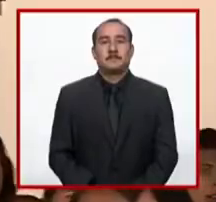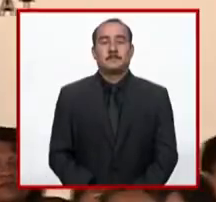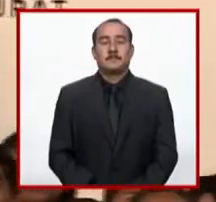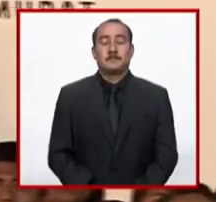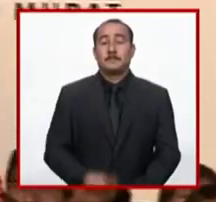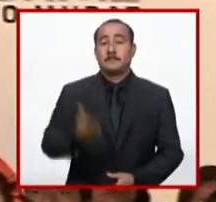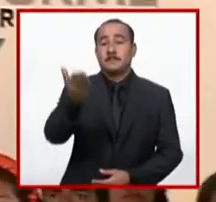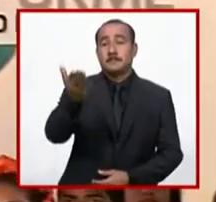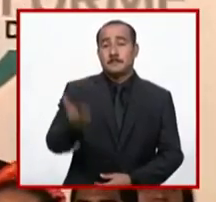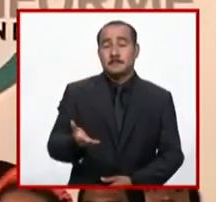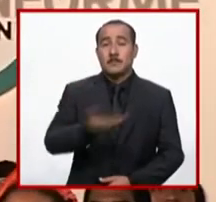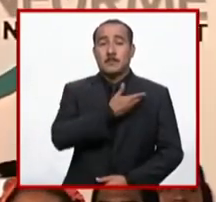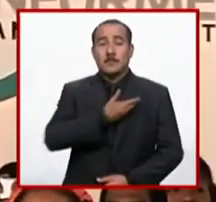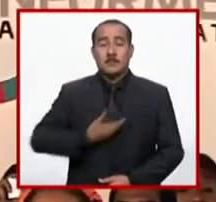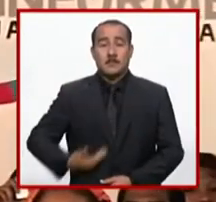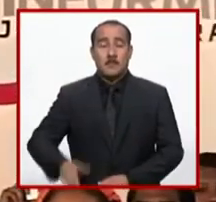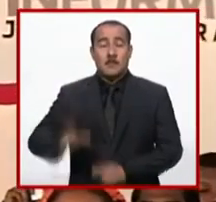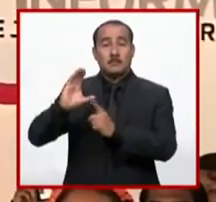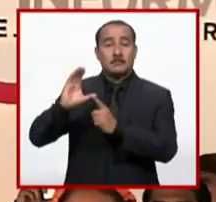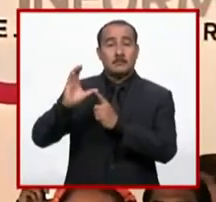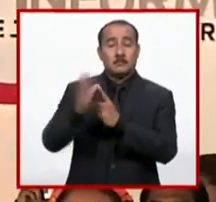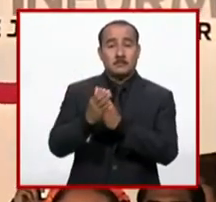Del presidente del Congreso,